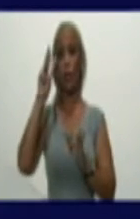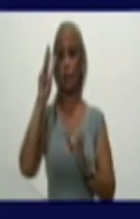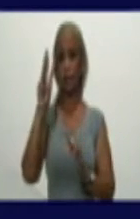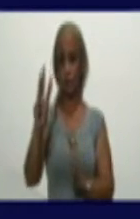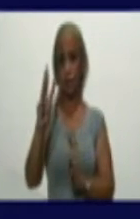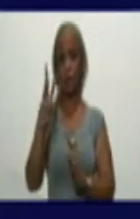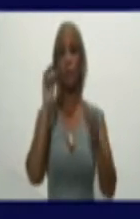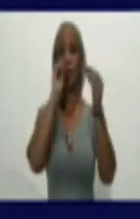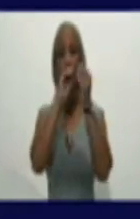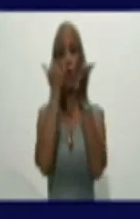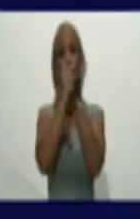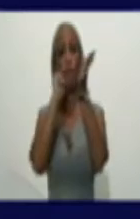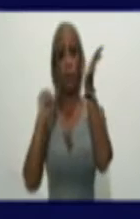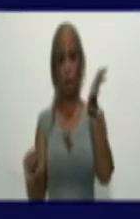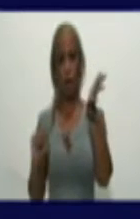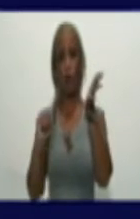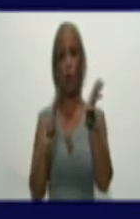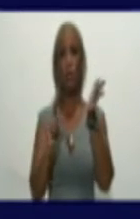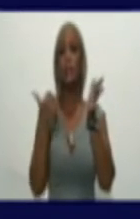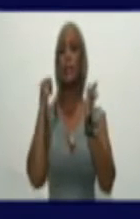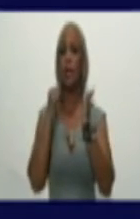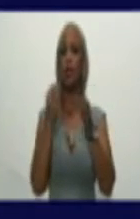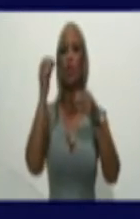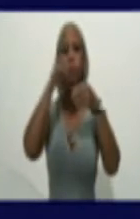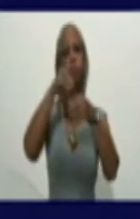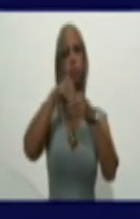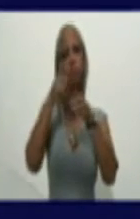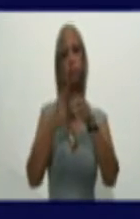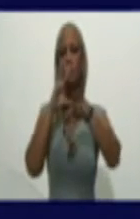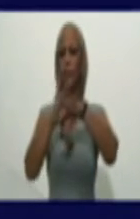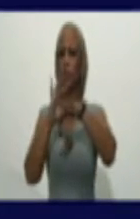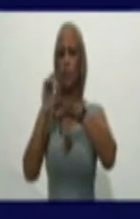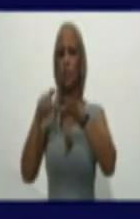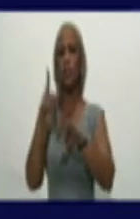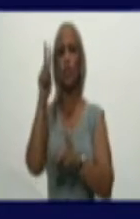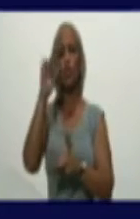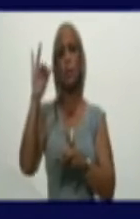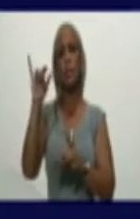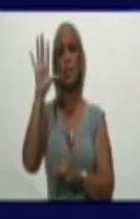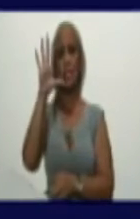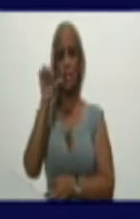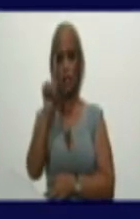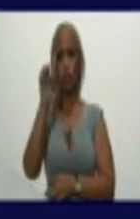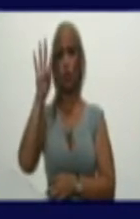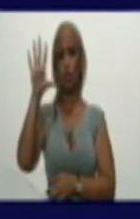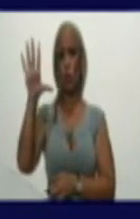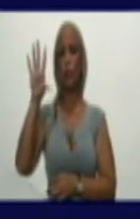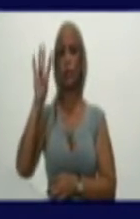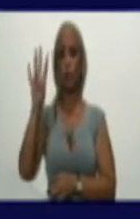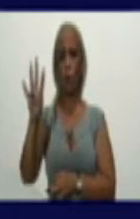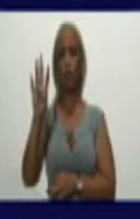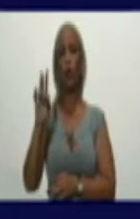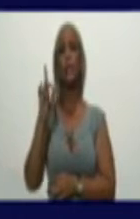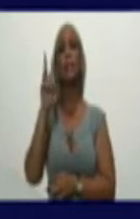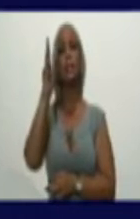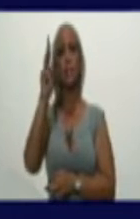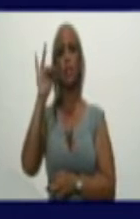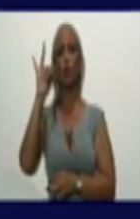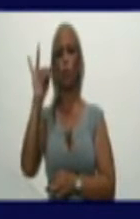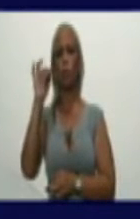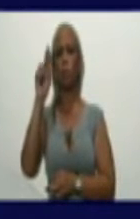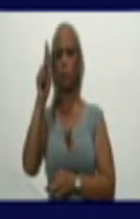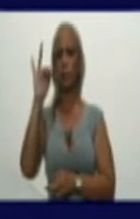11.553 casos confirmados y de ellos autóctonos 11.174 y 379 viajeros. Hace